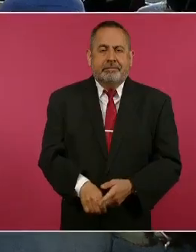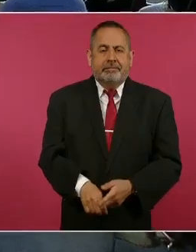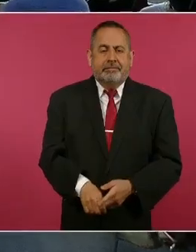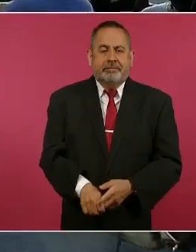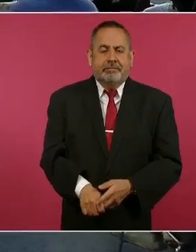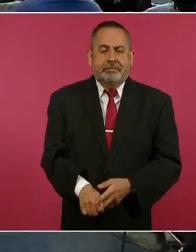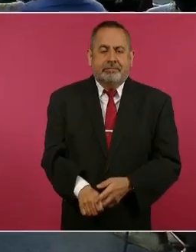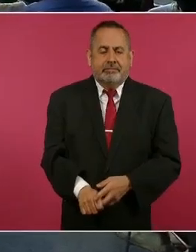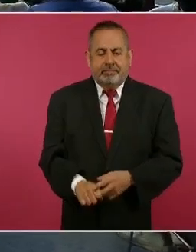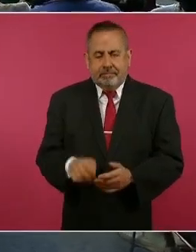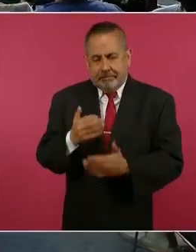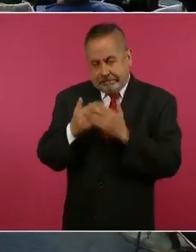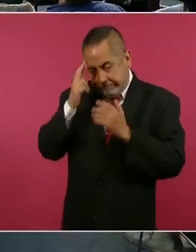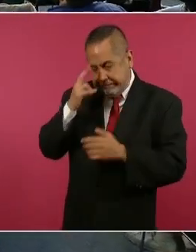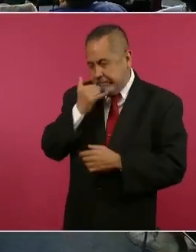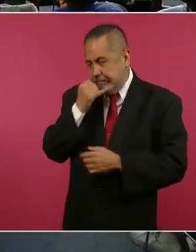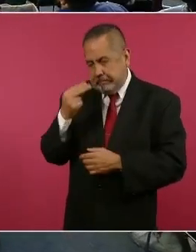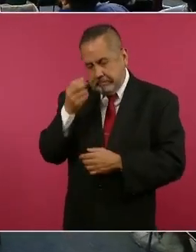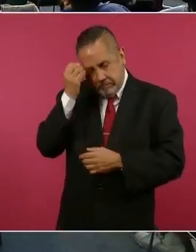no ser majaderos.